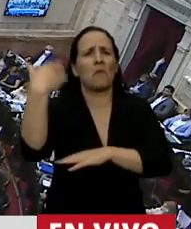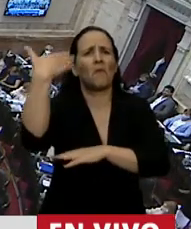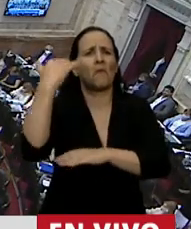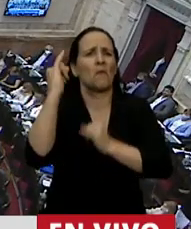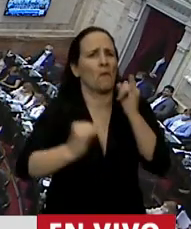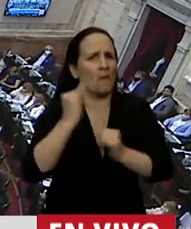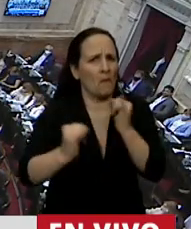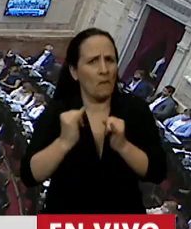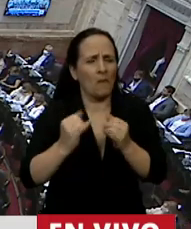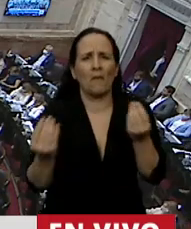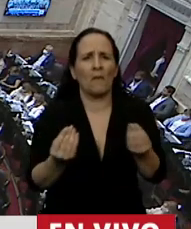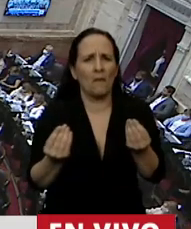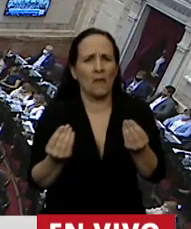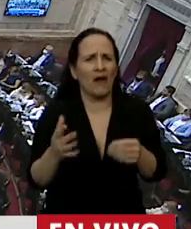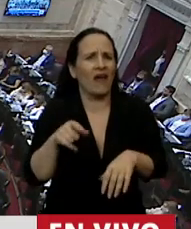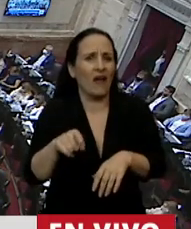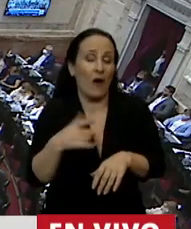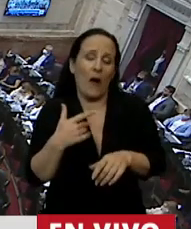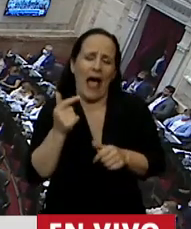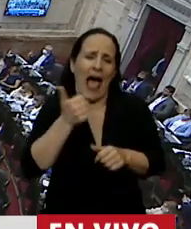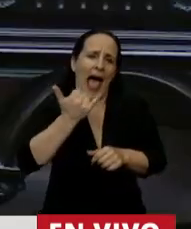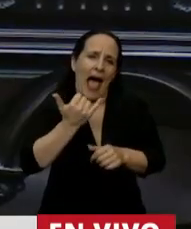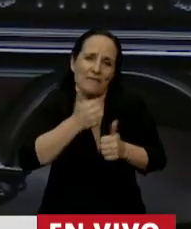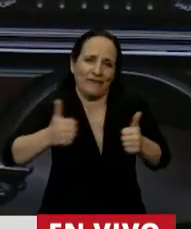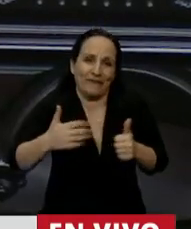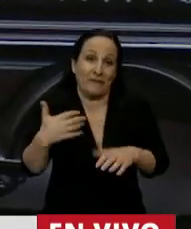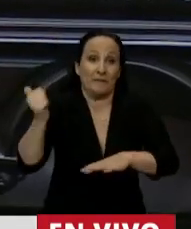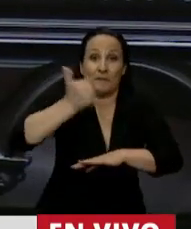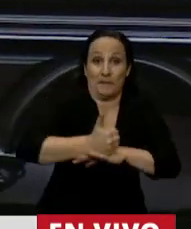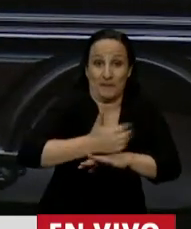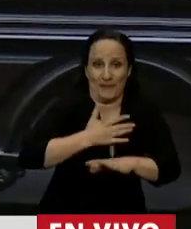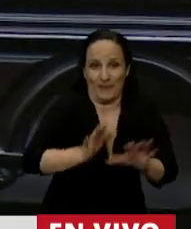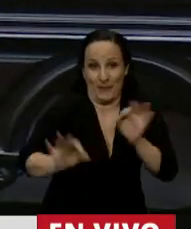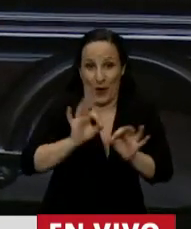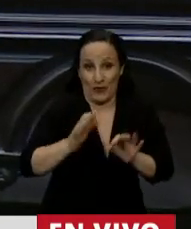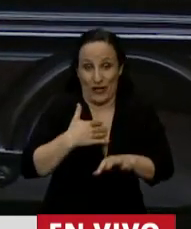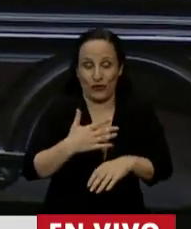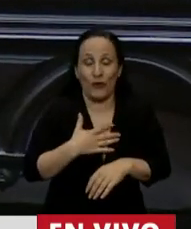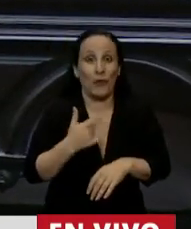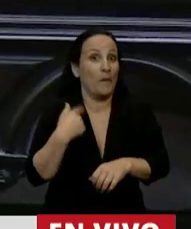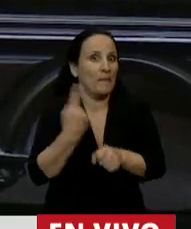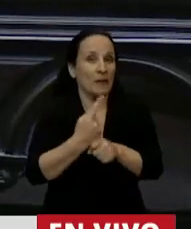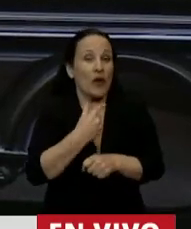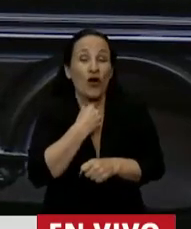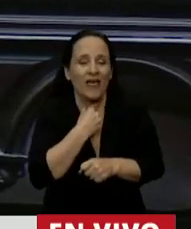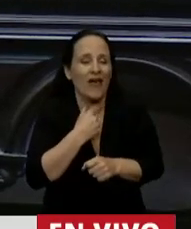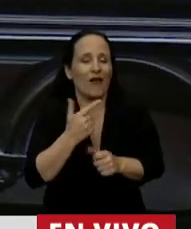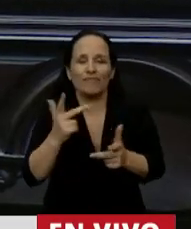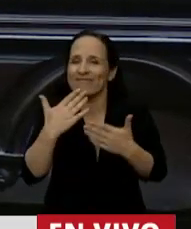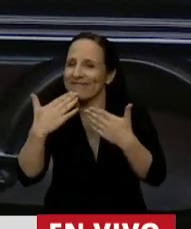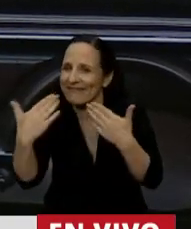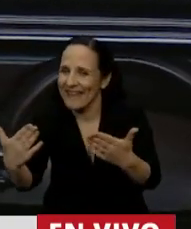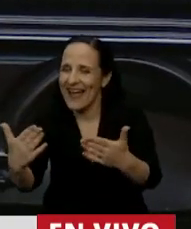informante o parte de los miembros informantes de este proyecto. Primero quiero resaltar y